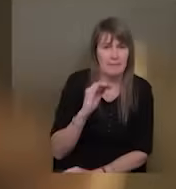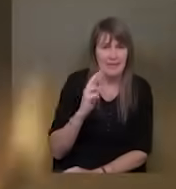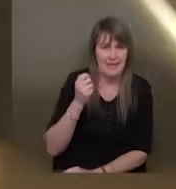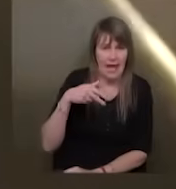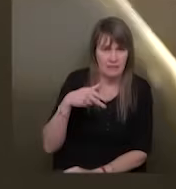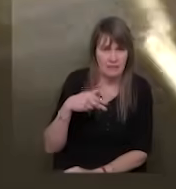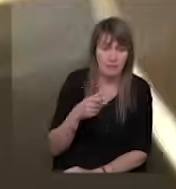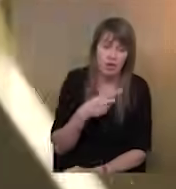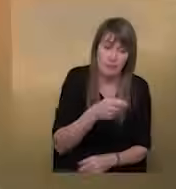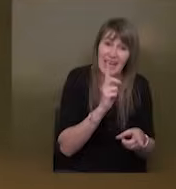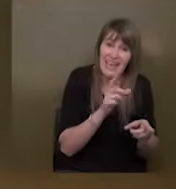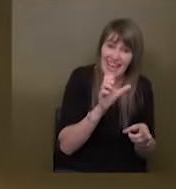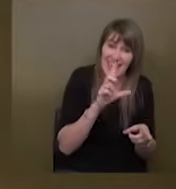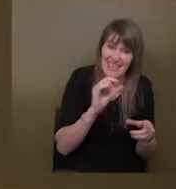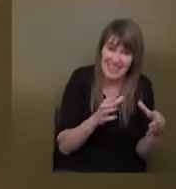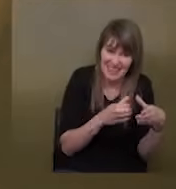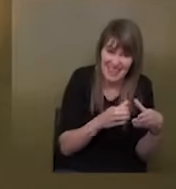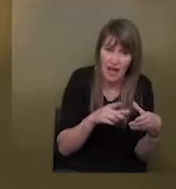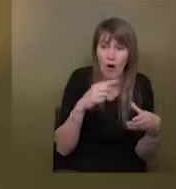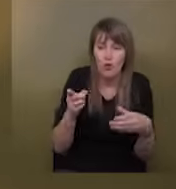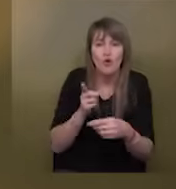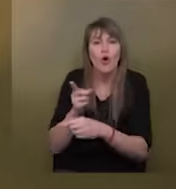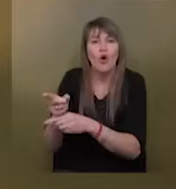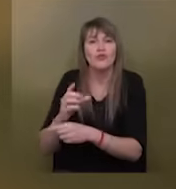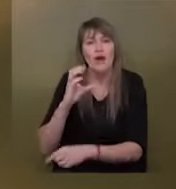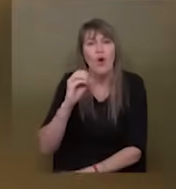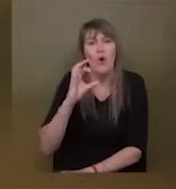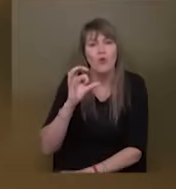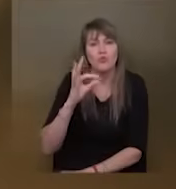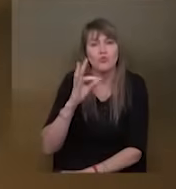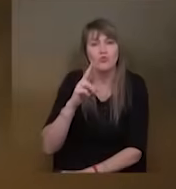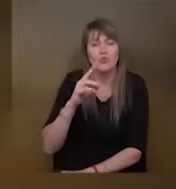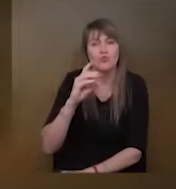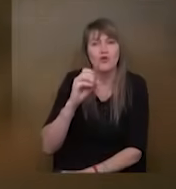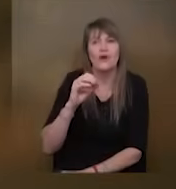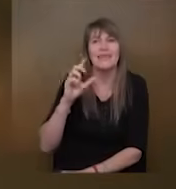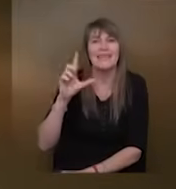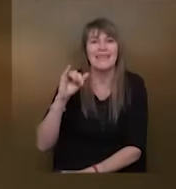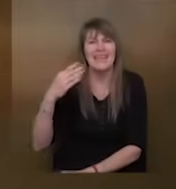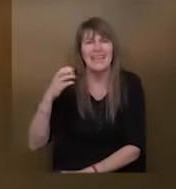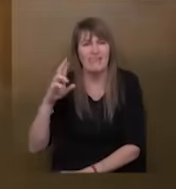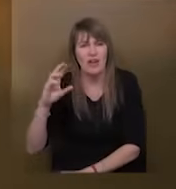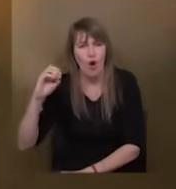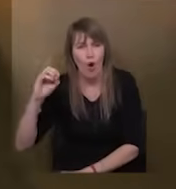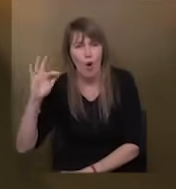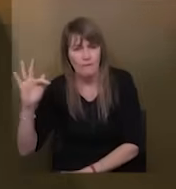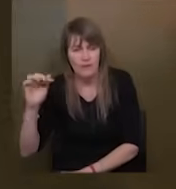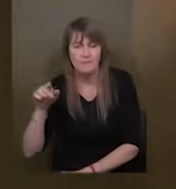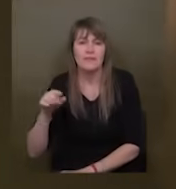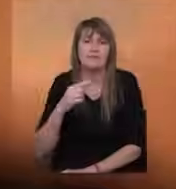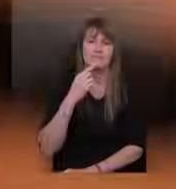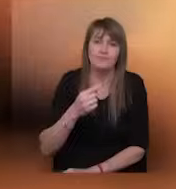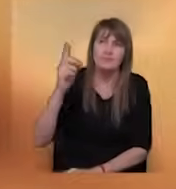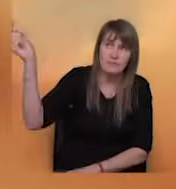gelinita fue luego utilizada en atentados contra el doctor Artusio y el doctor Liberov. Tengo conocimiento de que una misión brasileña de alto nivel